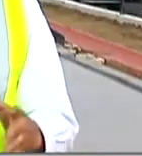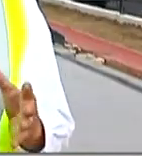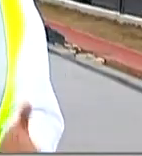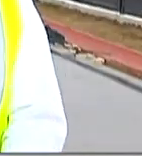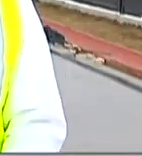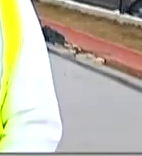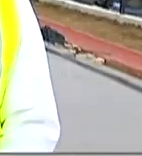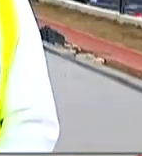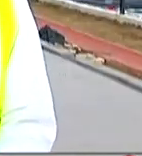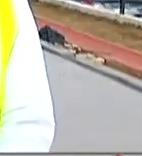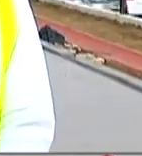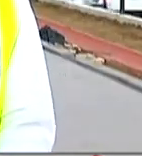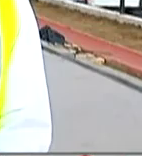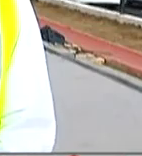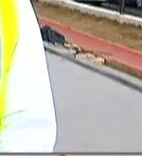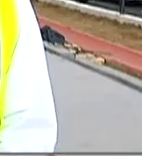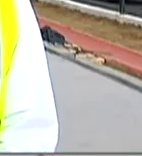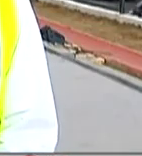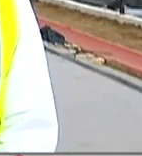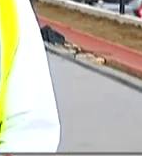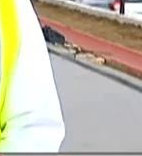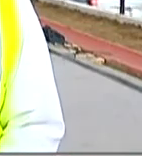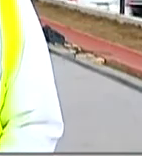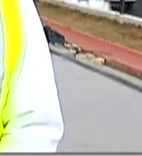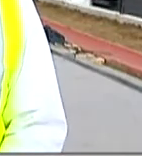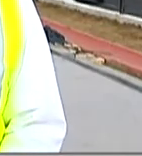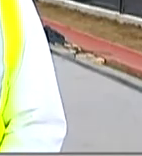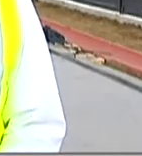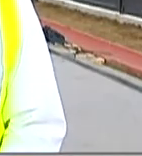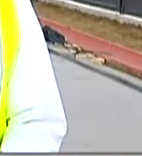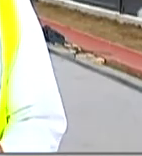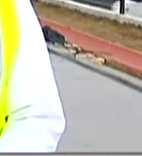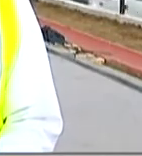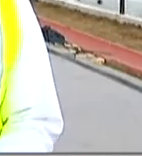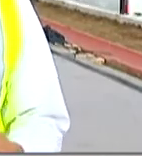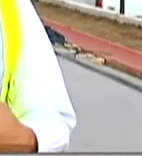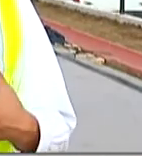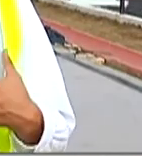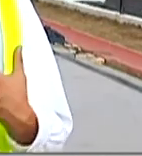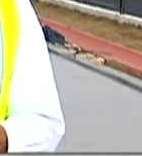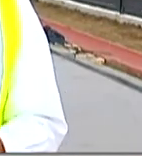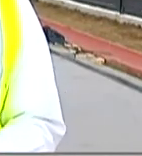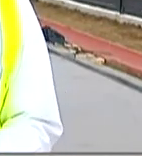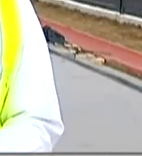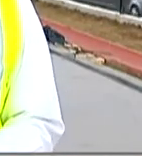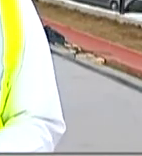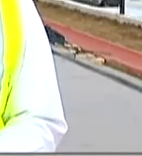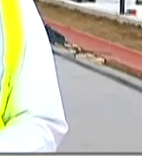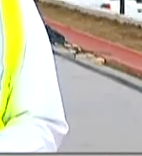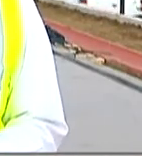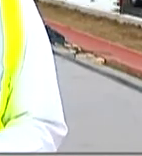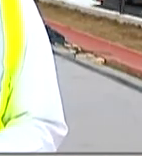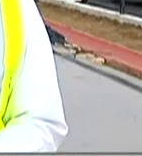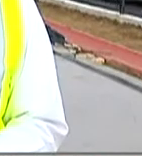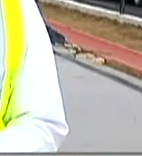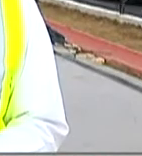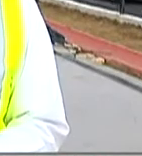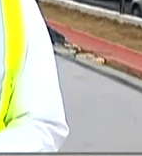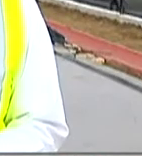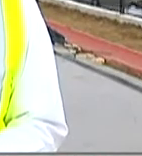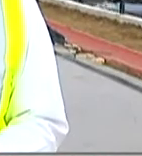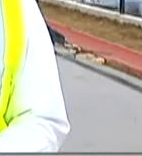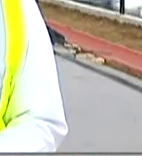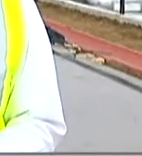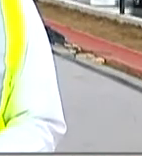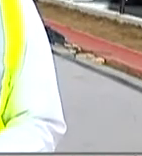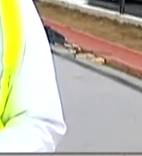Vamos a tomar agua del sistema de drenaje, de las aguas negras, y la vamos a empezar a tratar por diferentes sistemas, en particular de